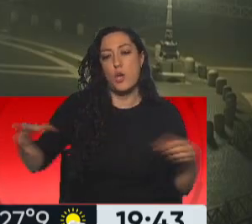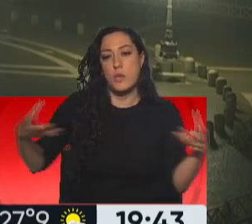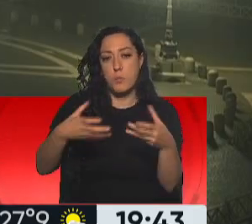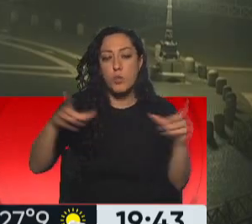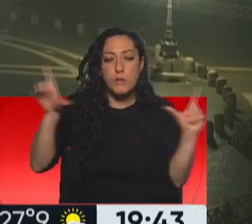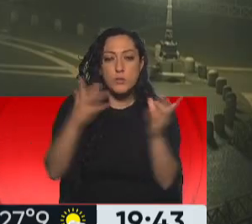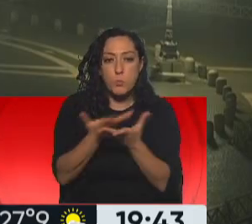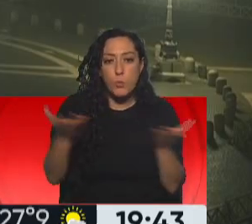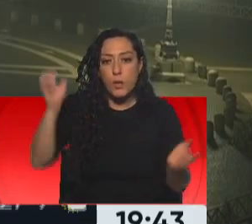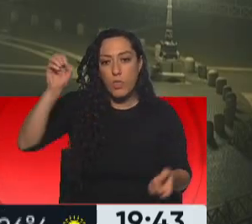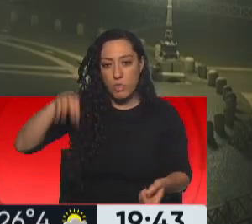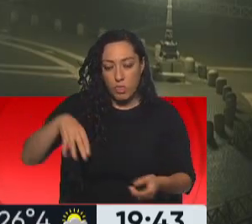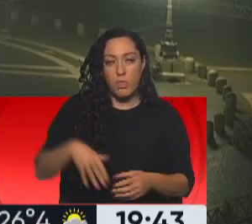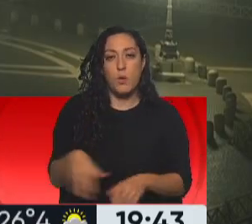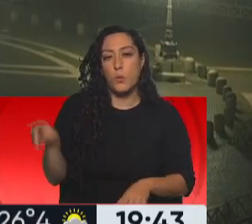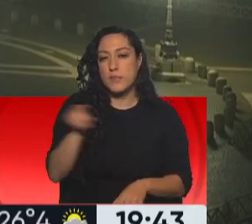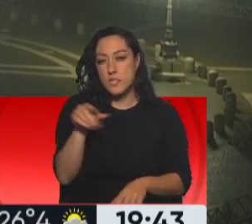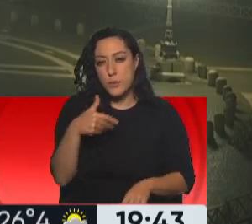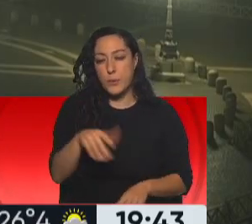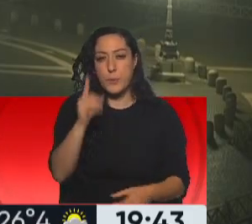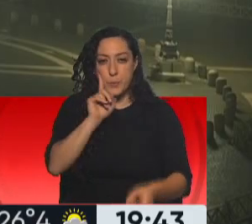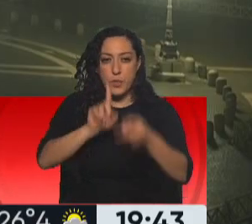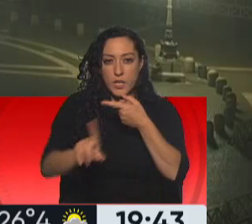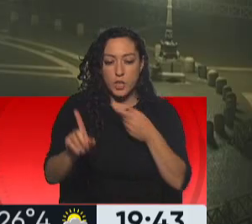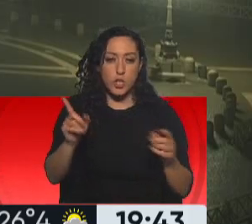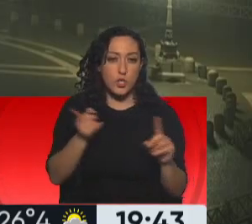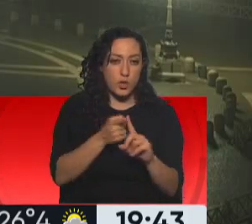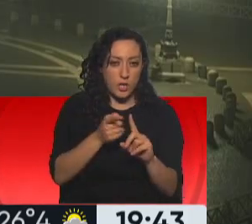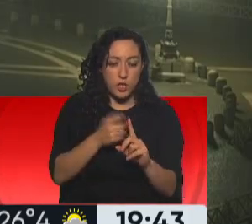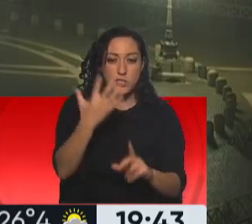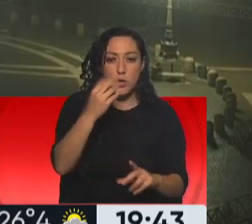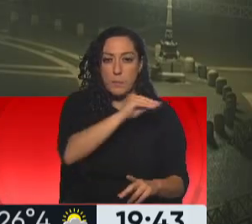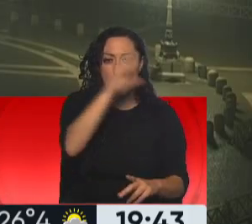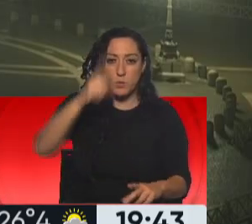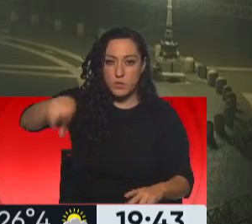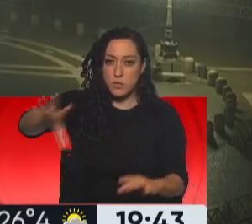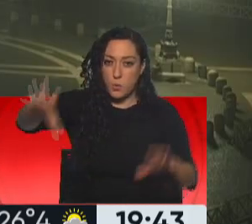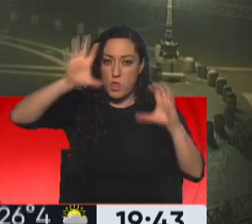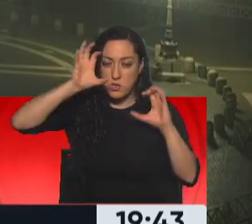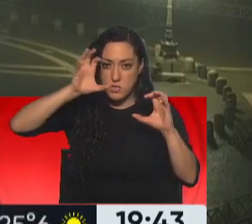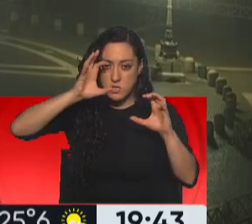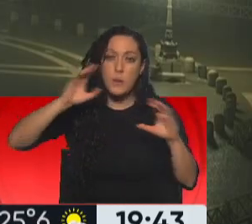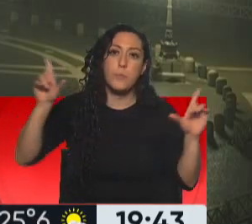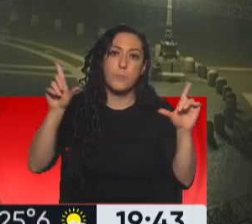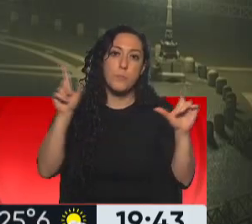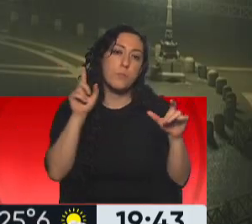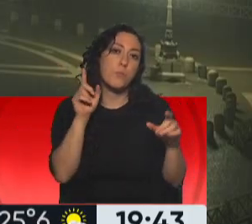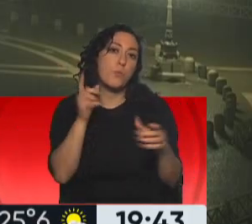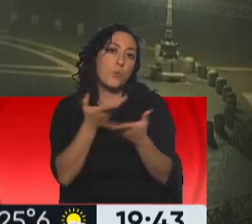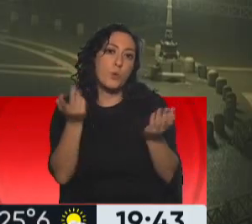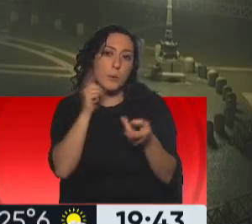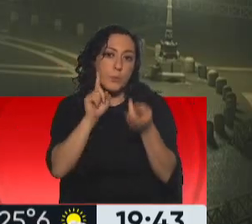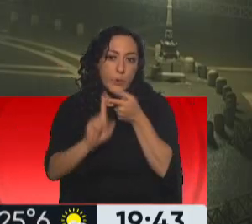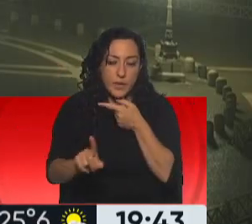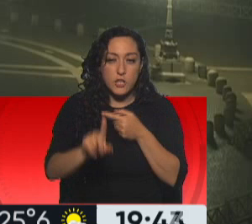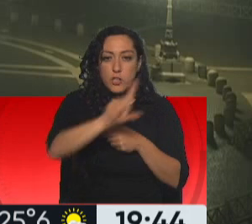pública con quien tomaremos contacto nuevamente en vivo. Y recordamos, desde las 5 de la madrugada, gran transmisión de la televisión pública para